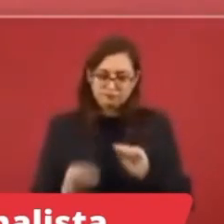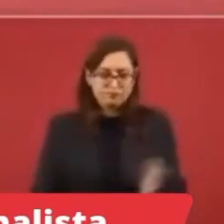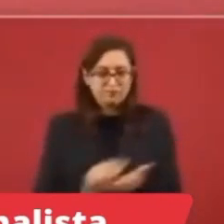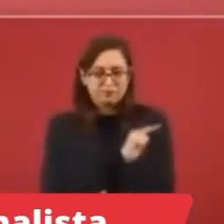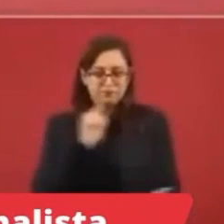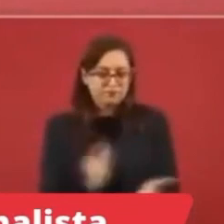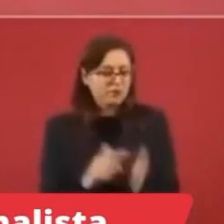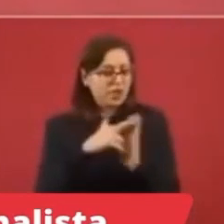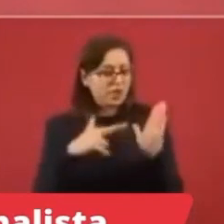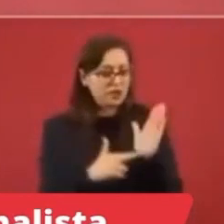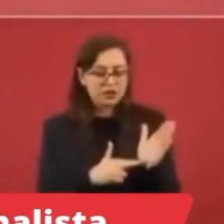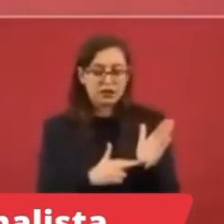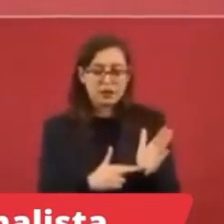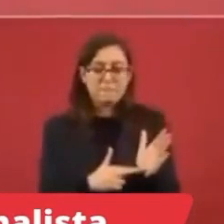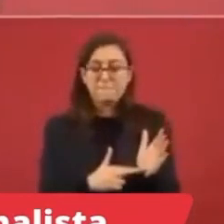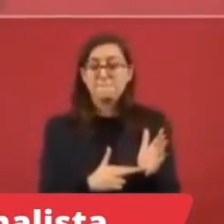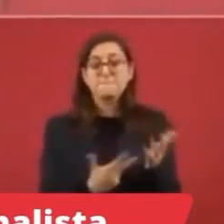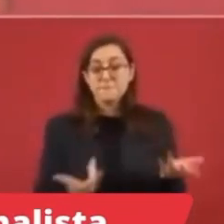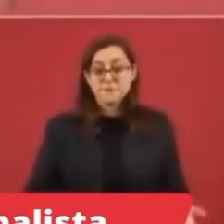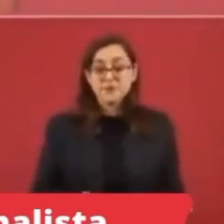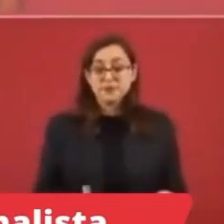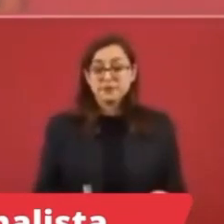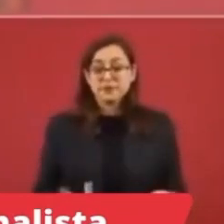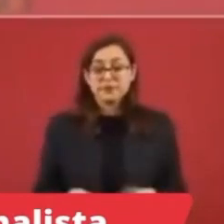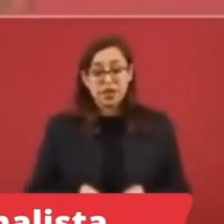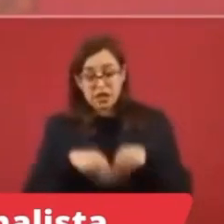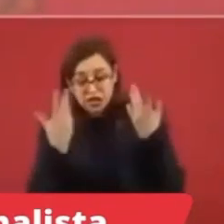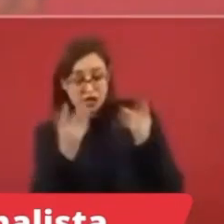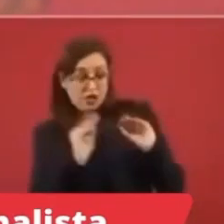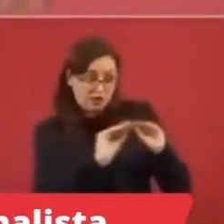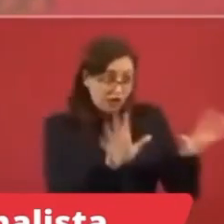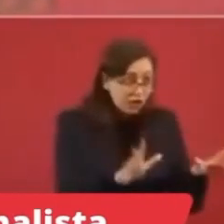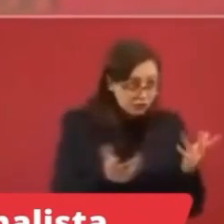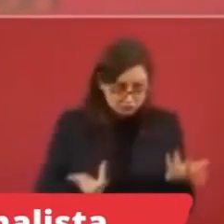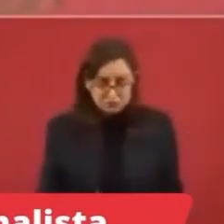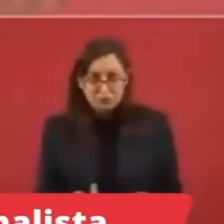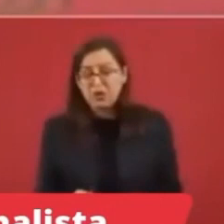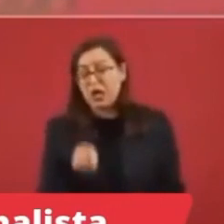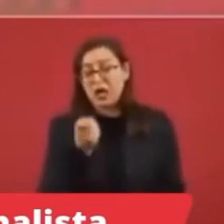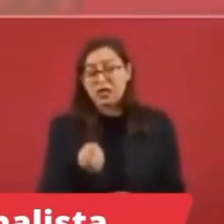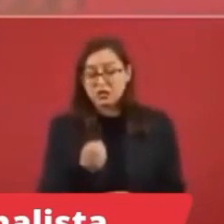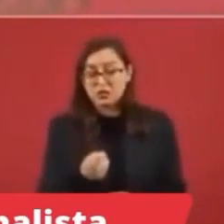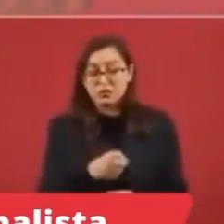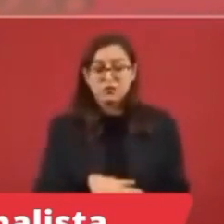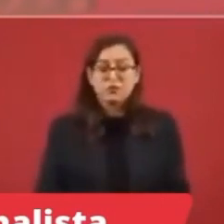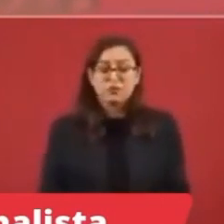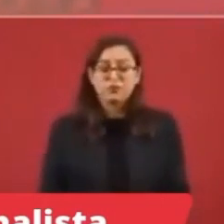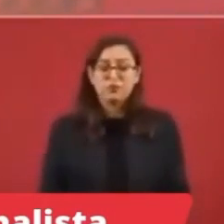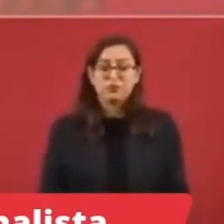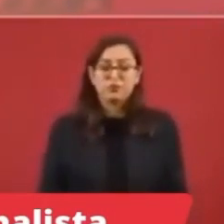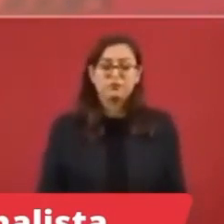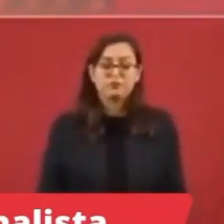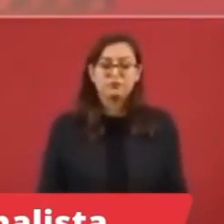presidente o un Estado-nación, por cuanto pueda ser soberano. Evidentemente hay unas relaciones a nivel internacionales que